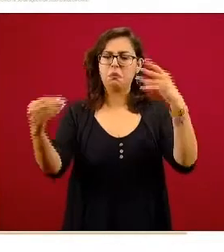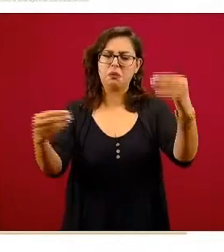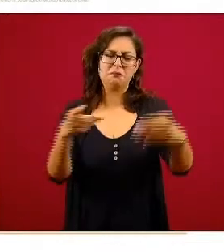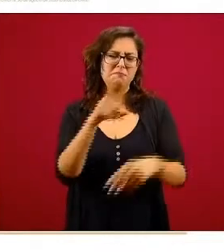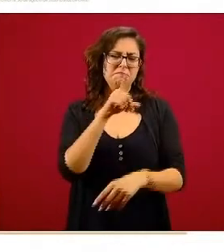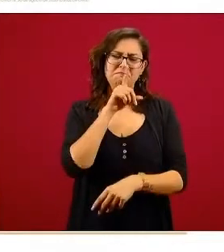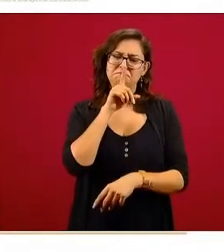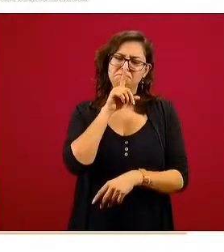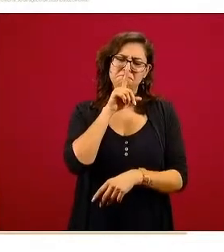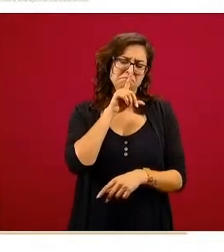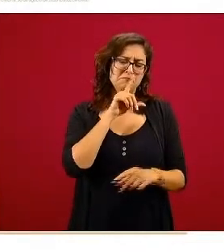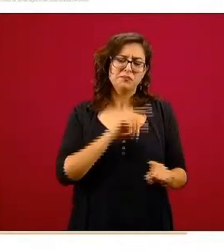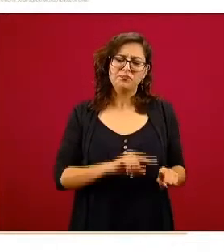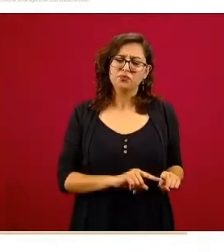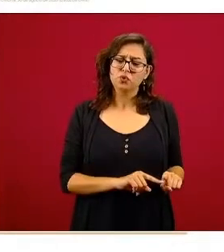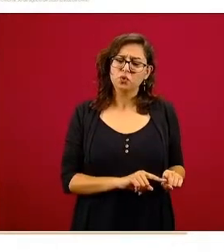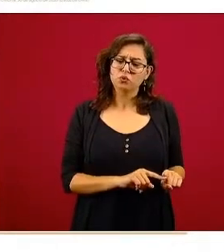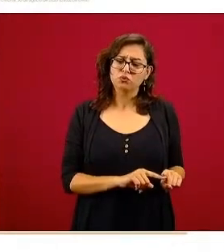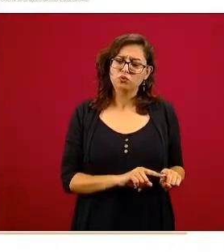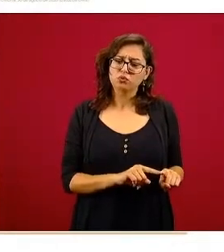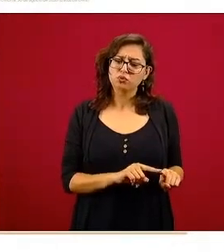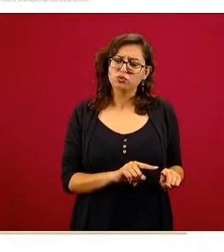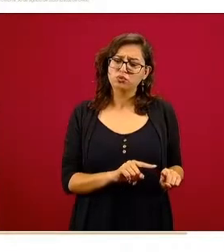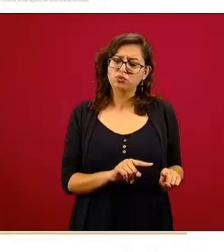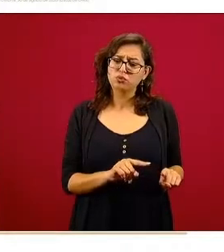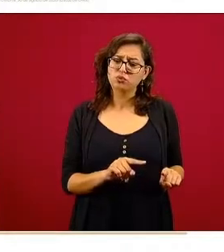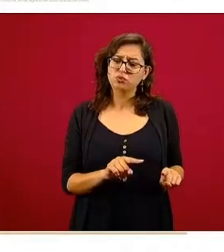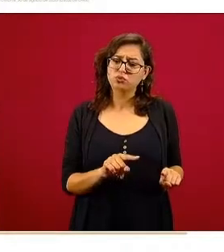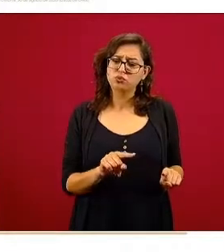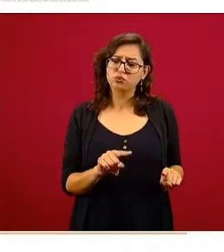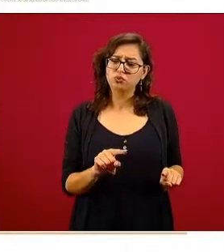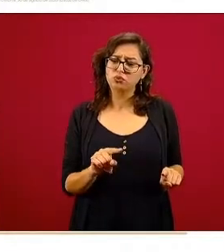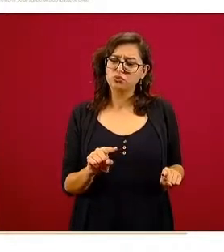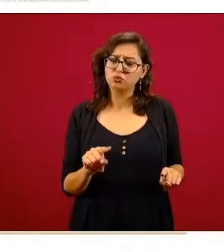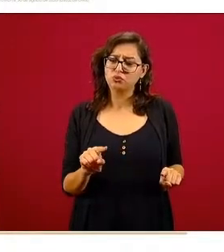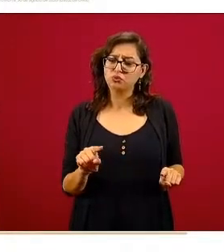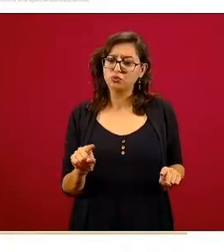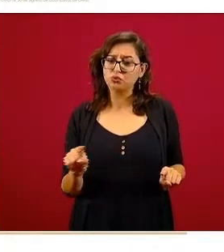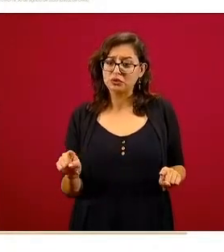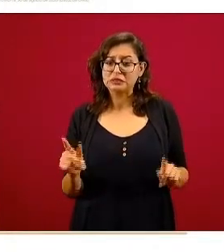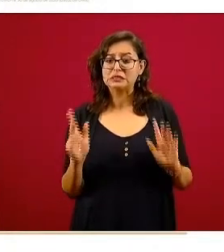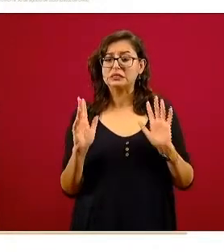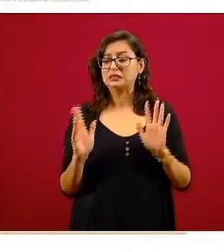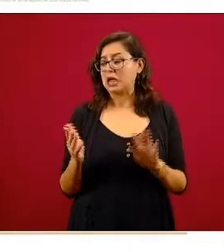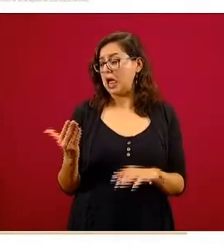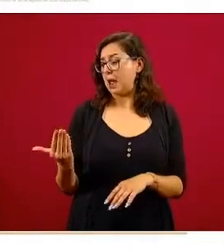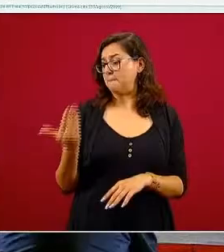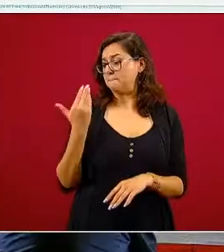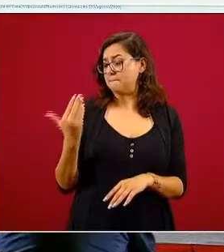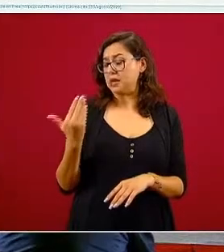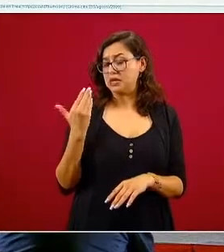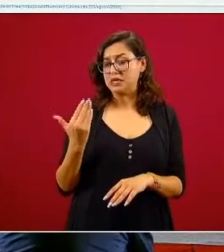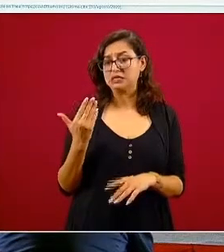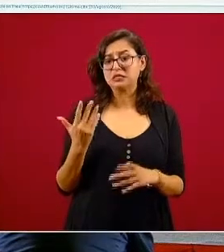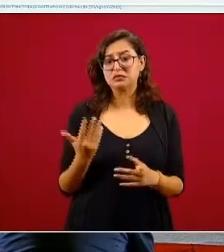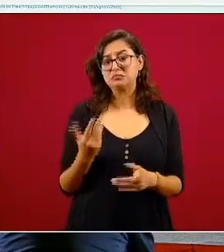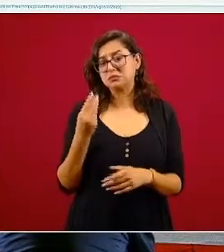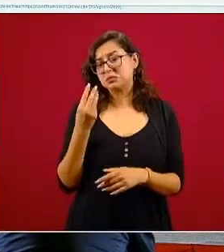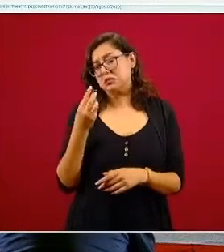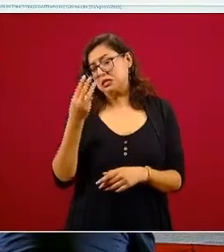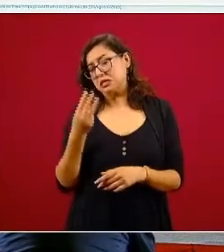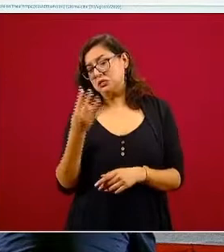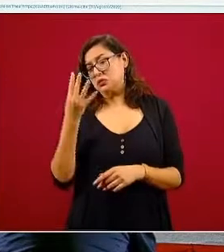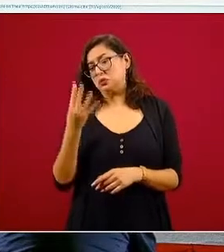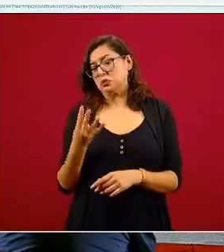ya lo habíamos estado mencionando en las últimas semanas, se ve una disminución que inicia y que por lo menos se ha